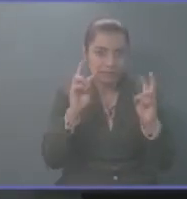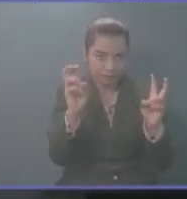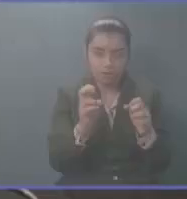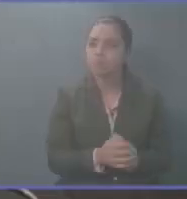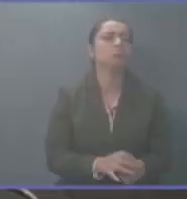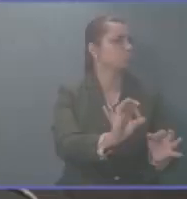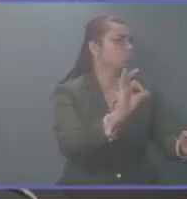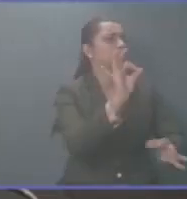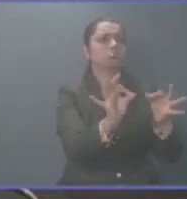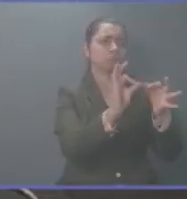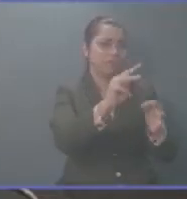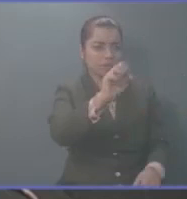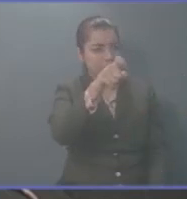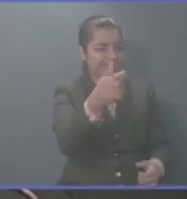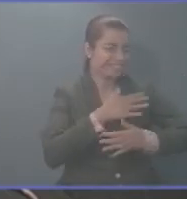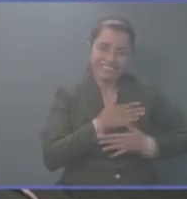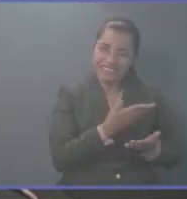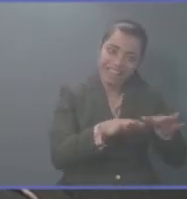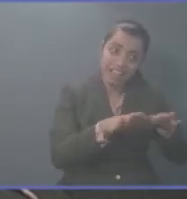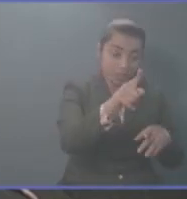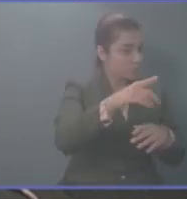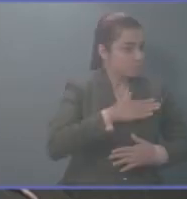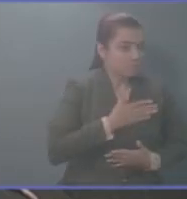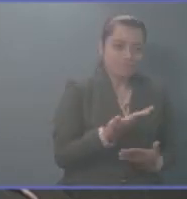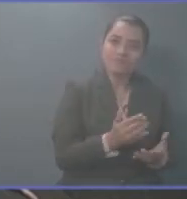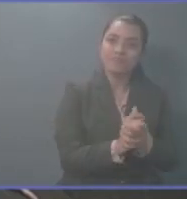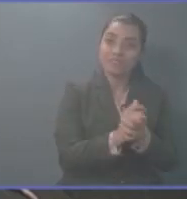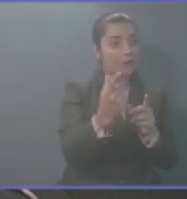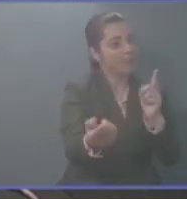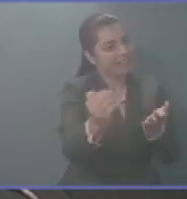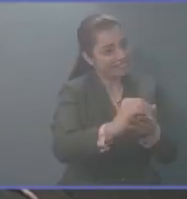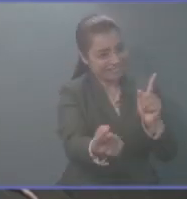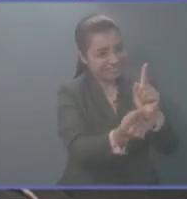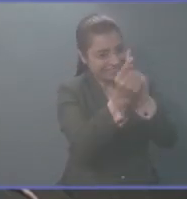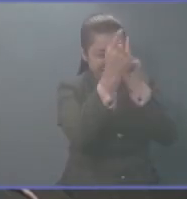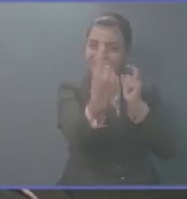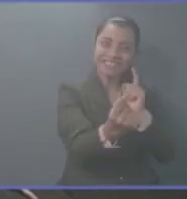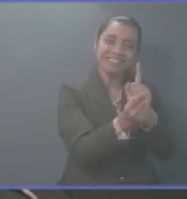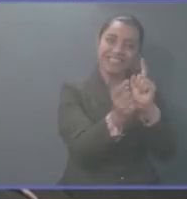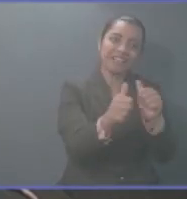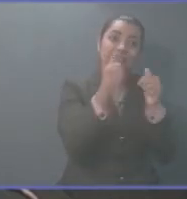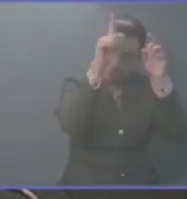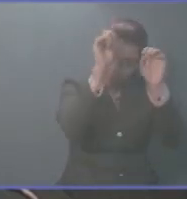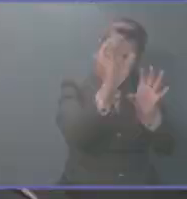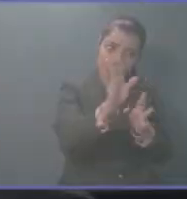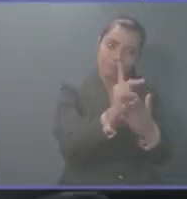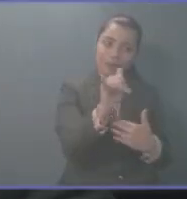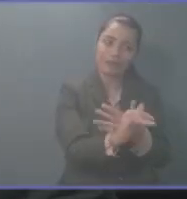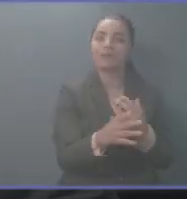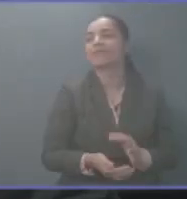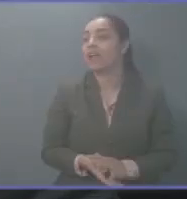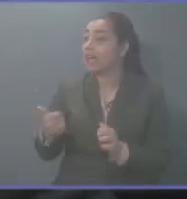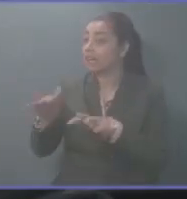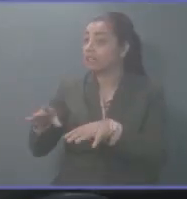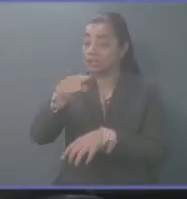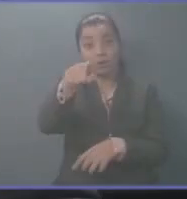temas. Perfecto, Max, gracias. Un gusto y a tus órdenes, como siempre. Un gusto reencontrarme contigo en esta faceta. Bendiciones en tu proyecto. Gracias. Y a usted, amigo